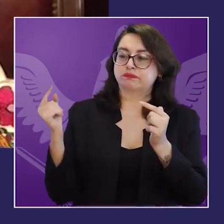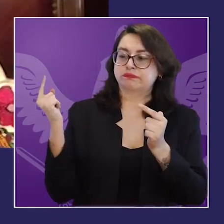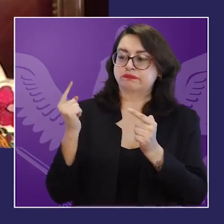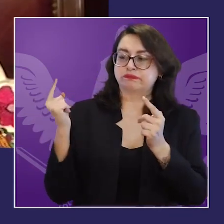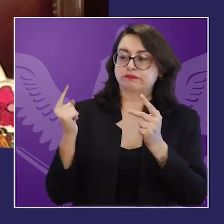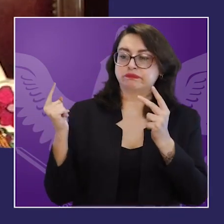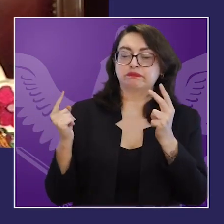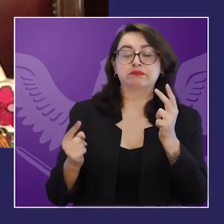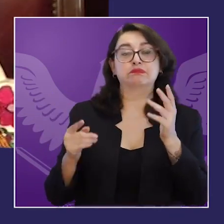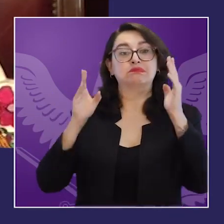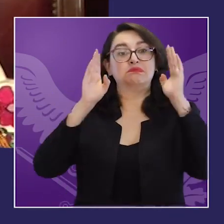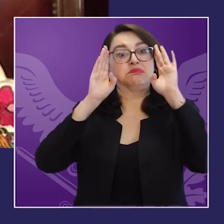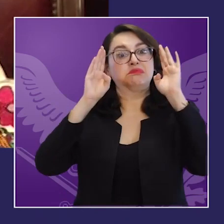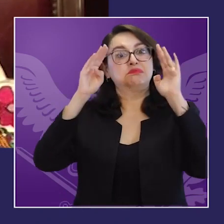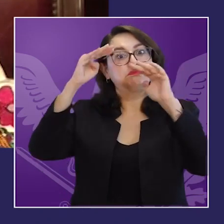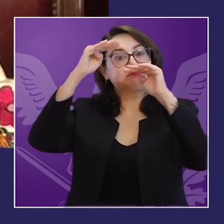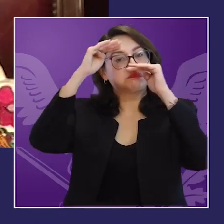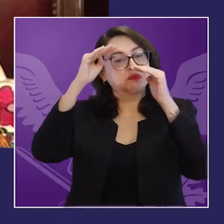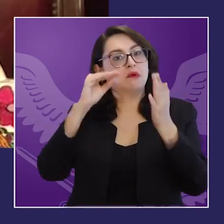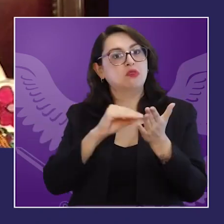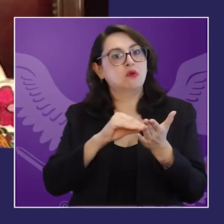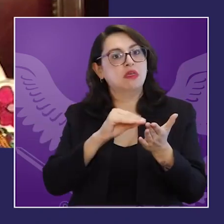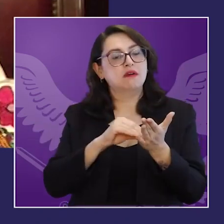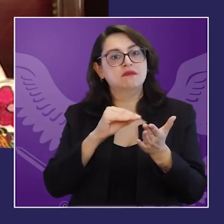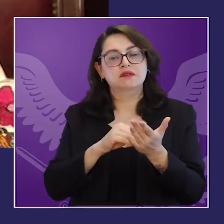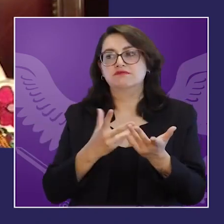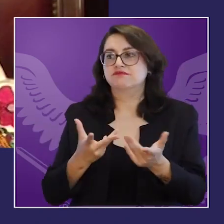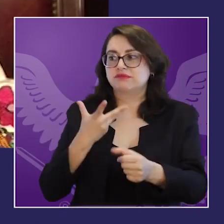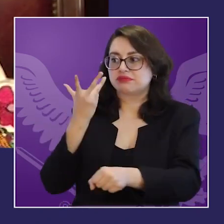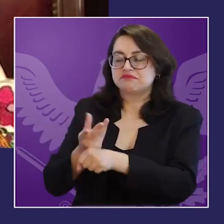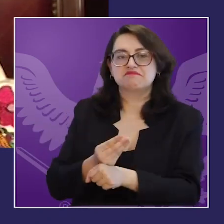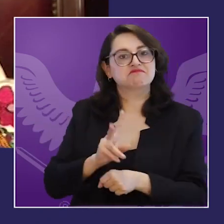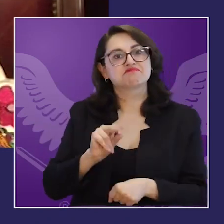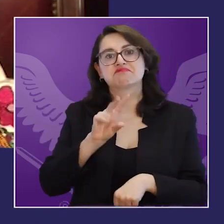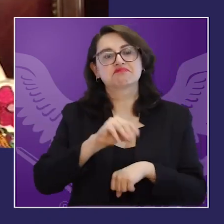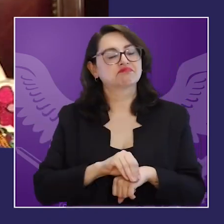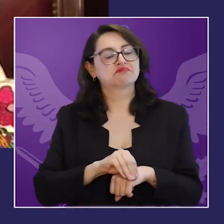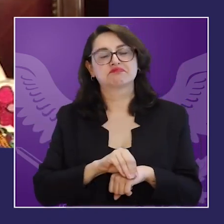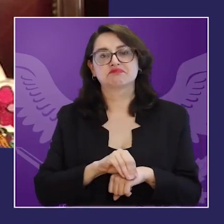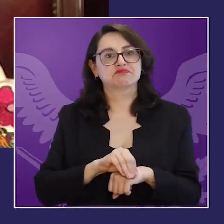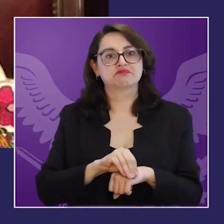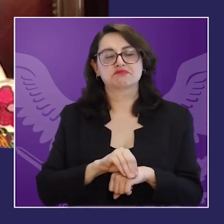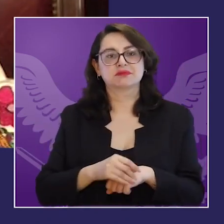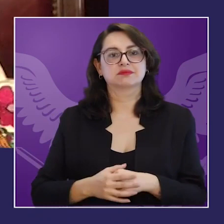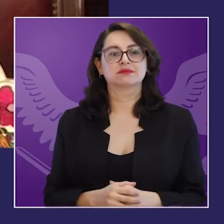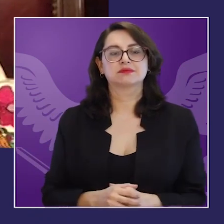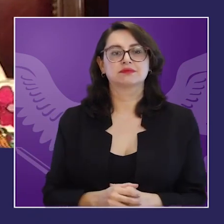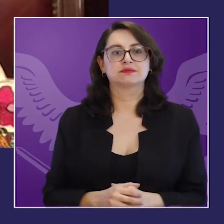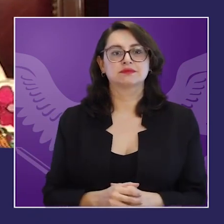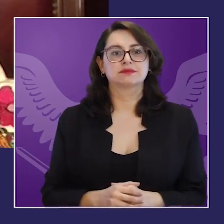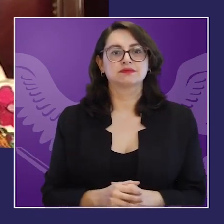conservadores para de alguna manera frenar el avance de ese tipo de reparaciones cuando continúa el proceso.